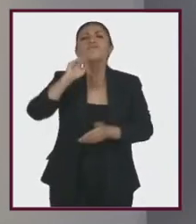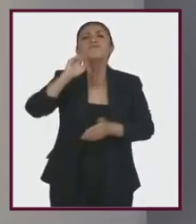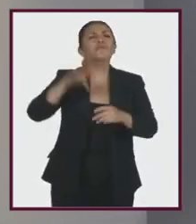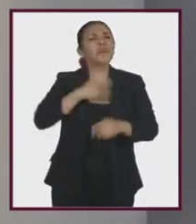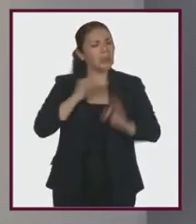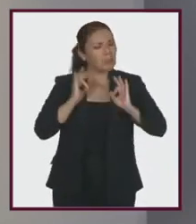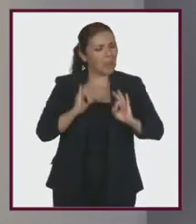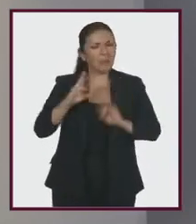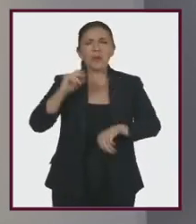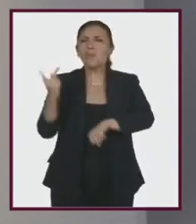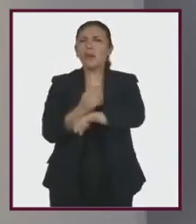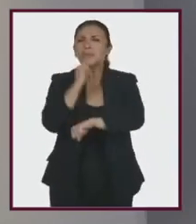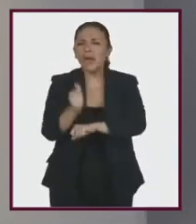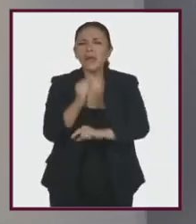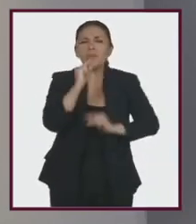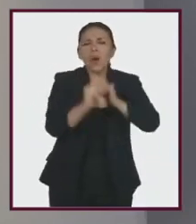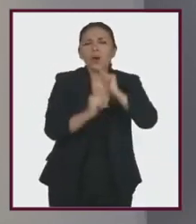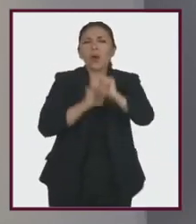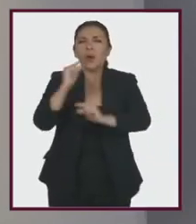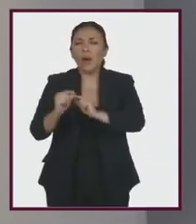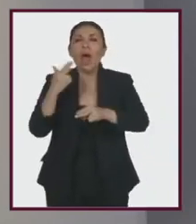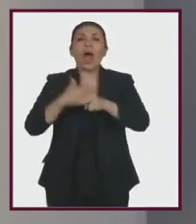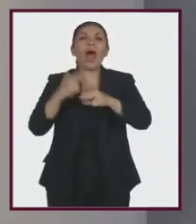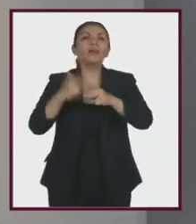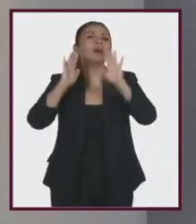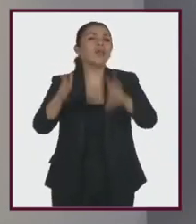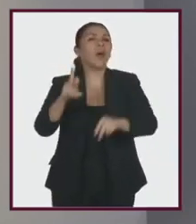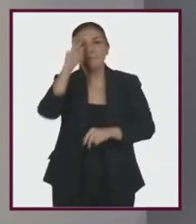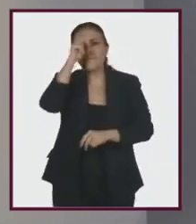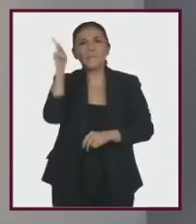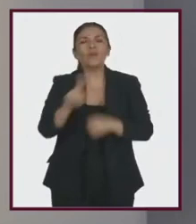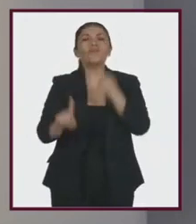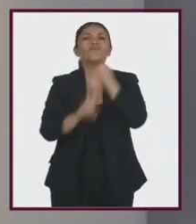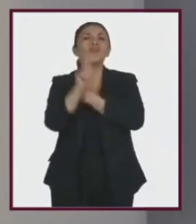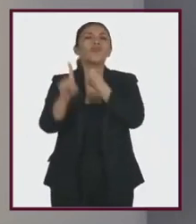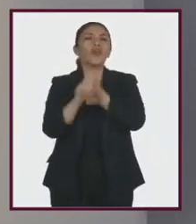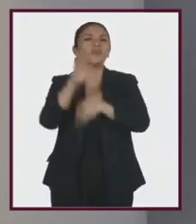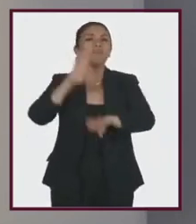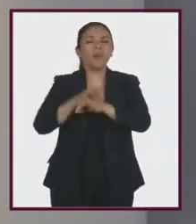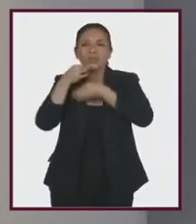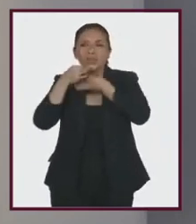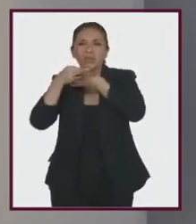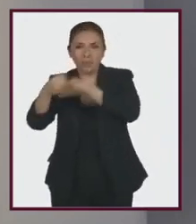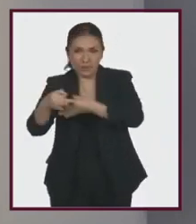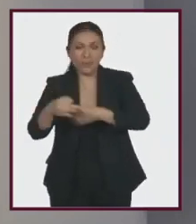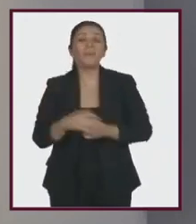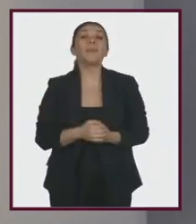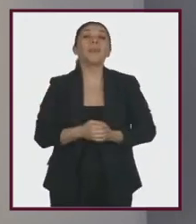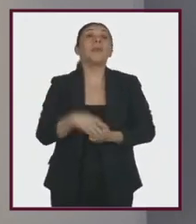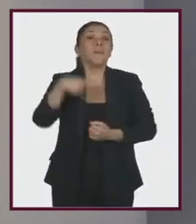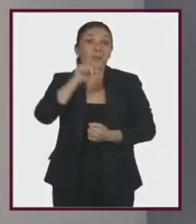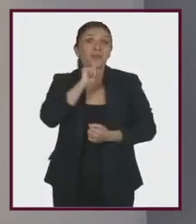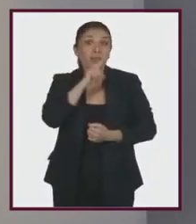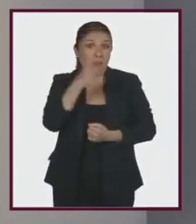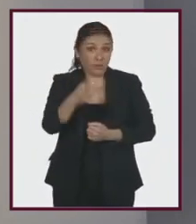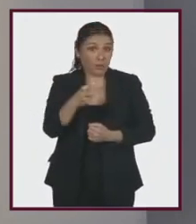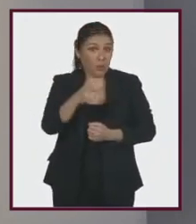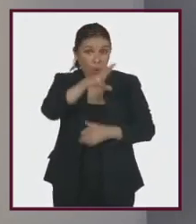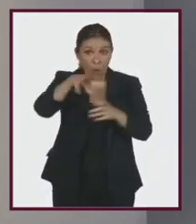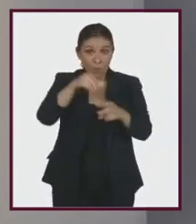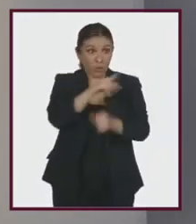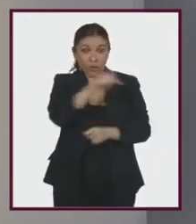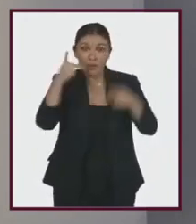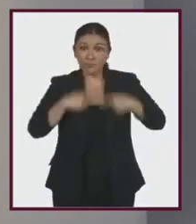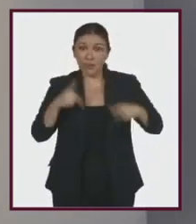entonces así voy, hasta que llega un momento en el que tengo un problema de dependencia de consumo. Pero también esto no pasa en todas las personas,